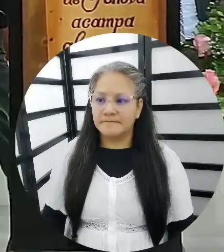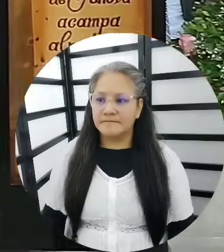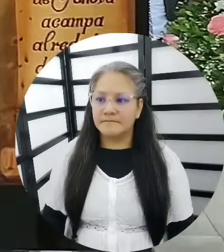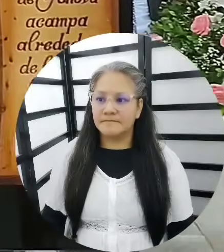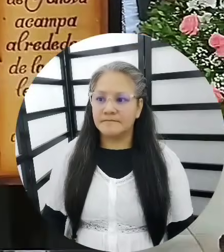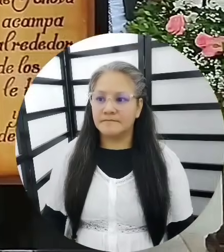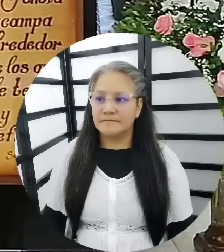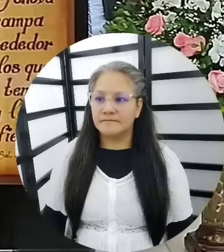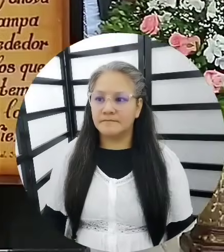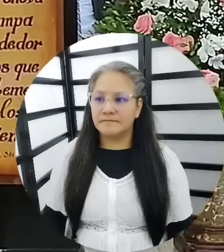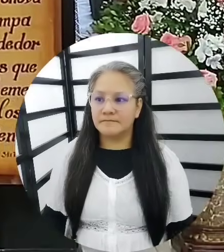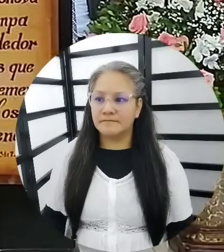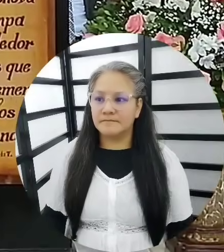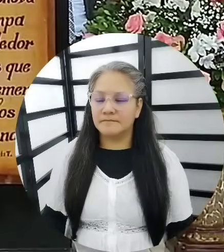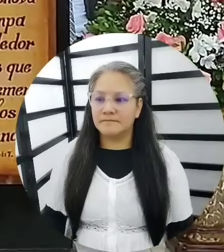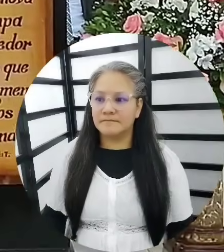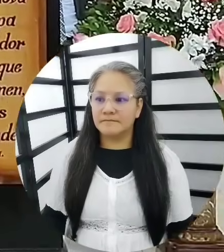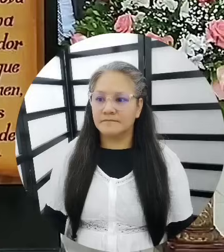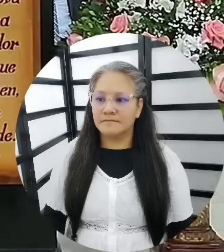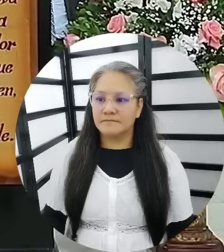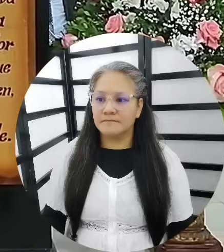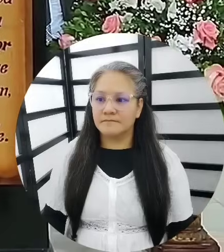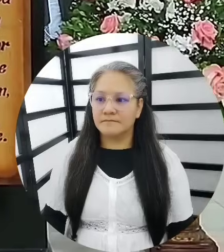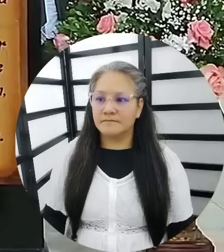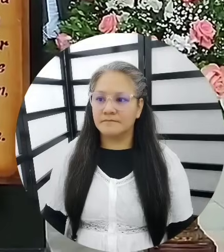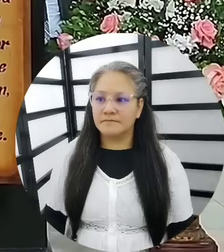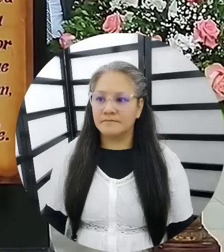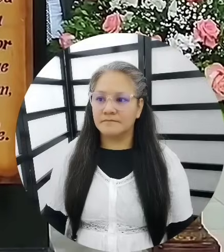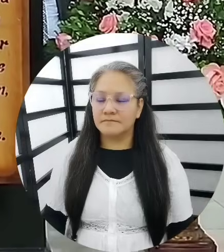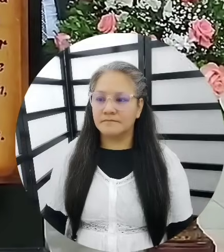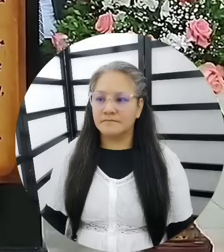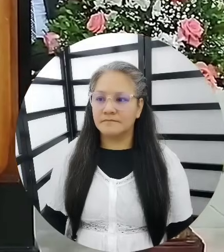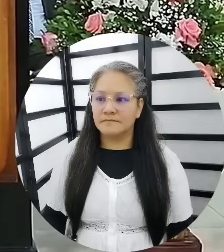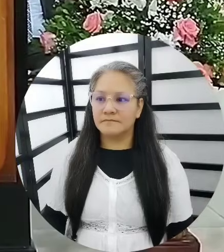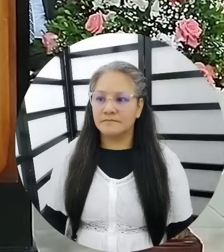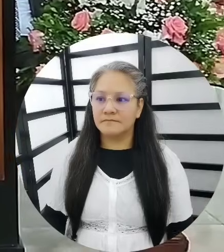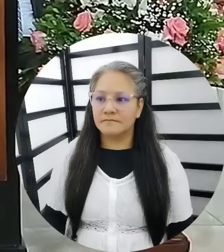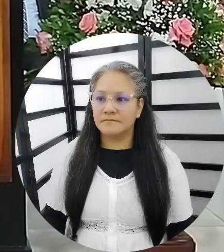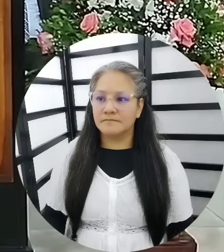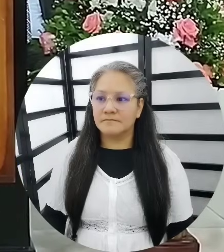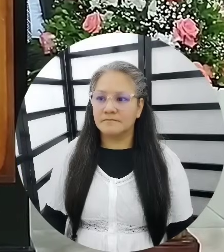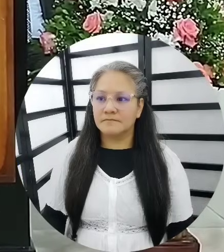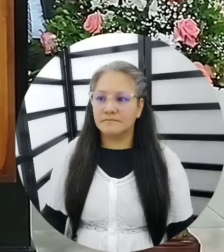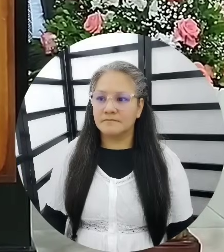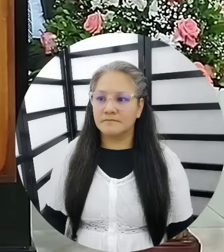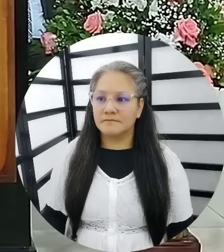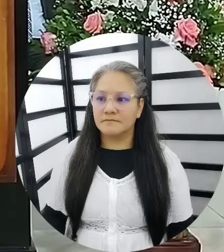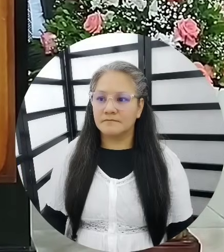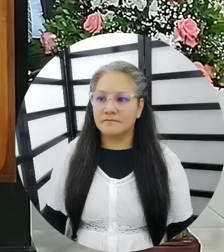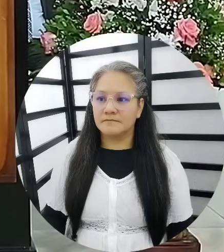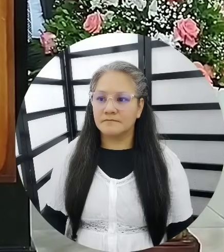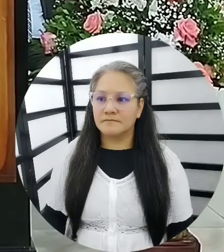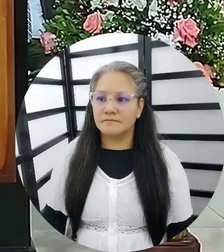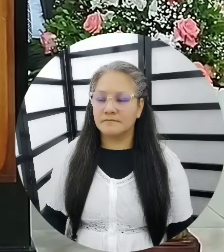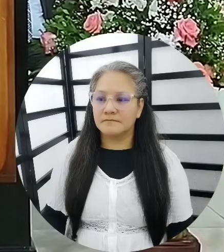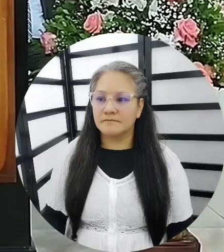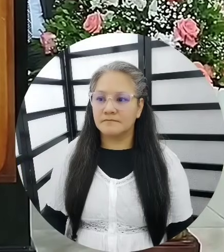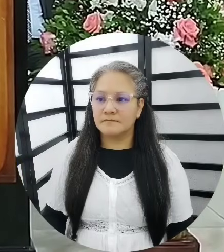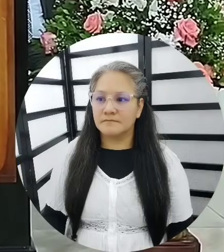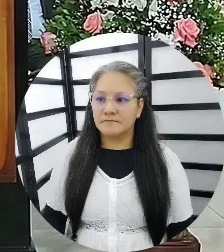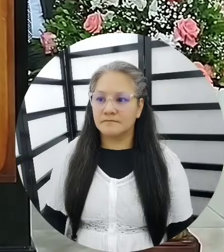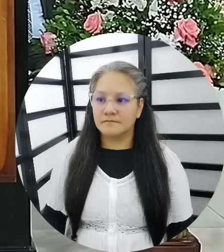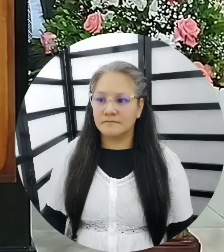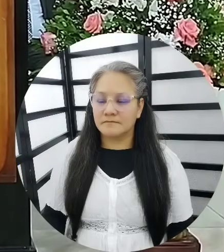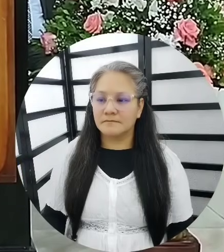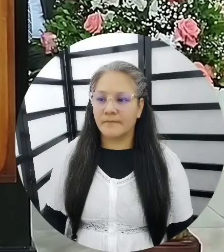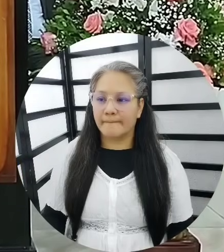Lo que ha sucedido, ¿saben ustedes qué es lo que ha pasado? Lo que dijo Jesús en Juan 15,